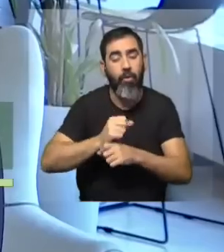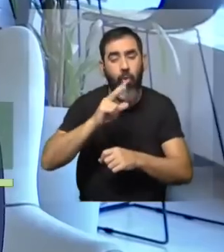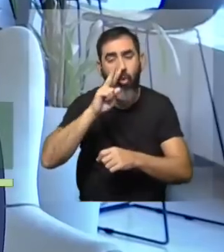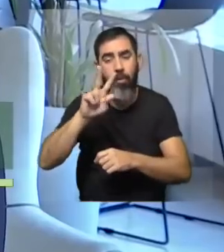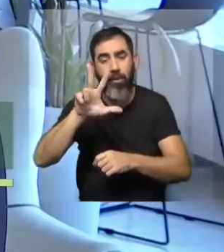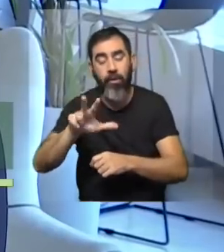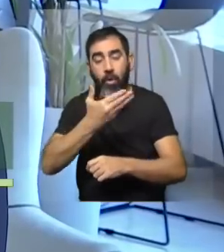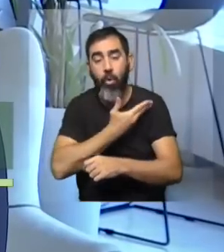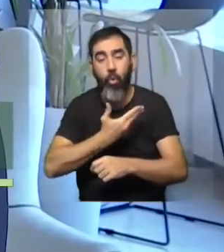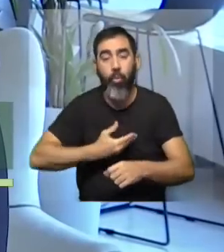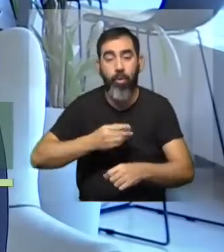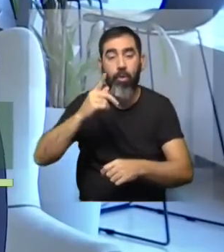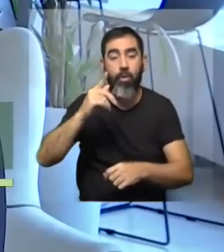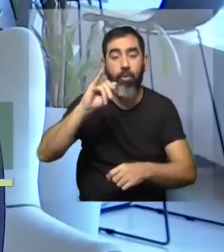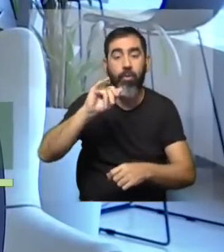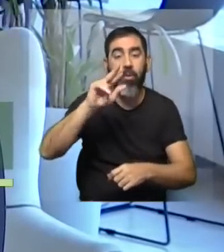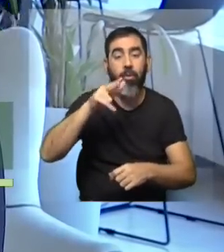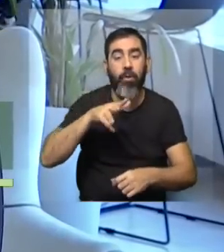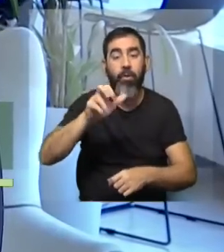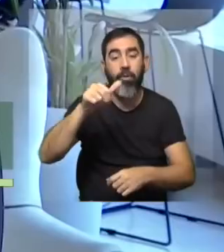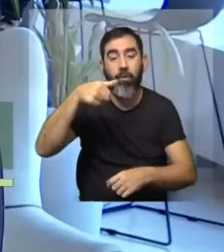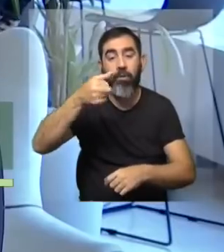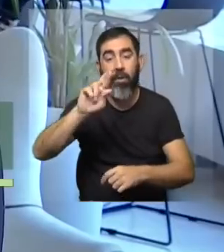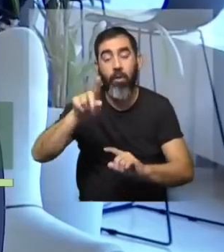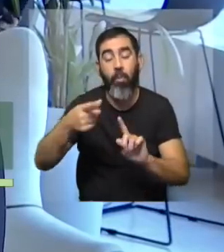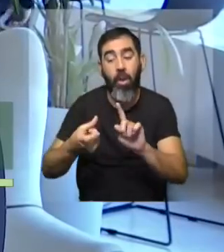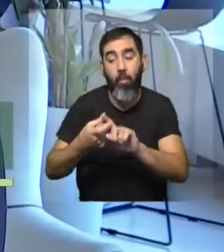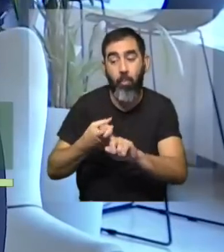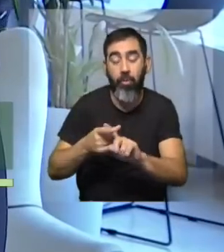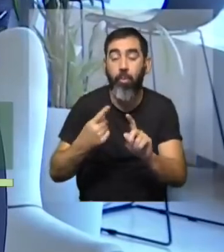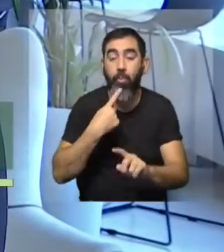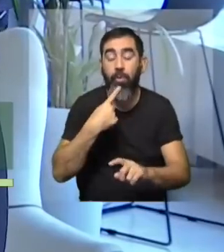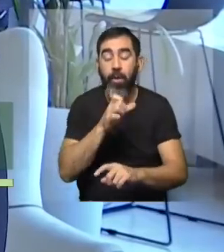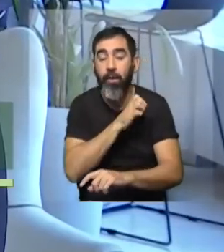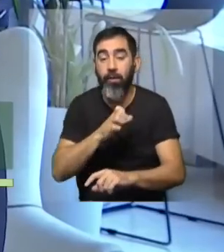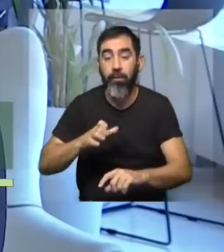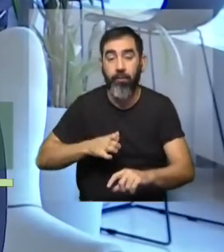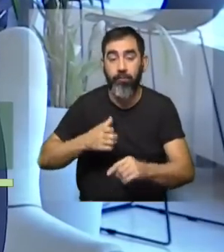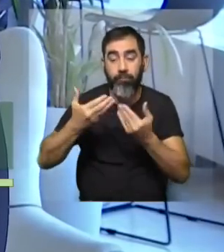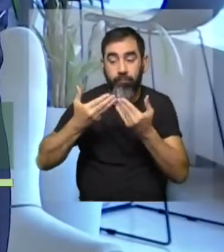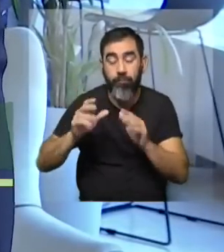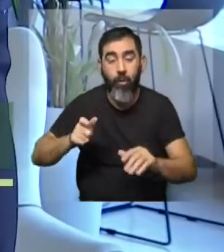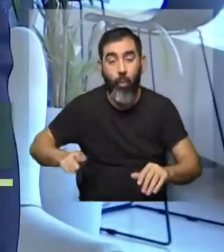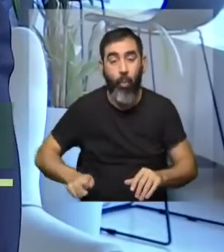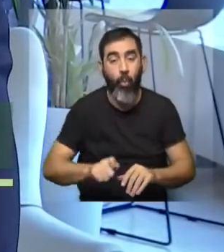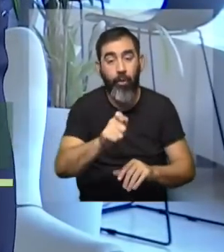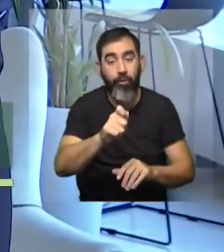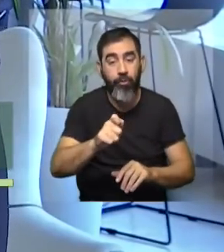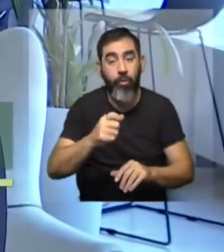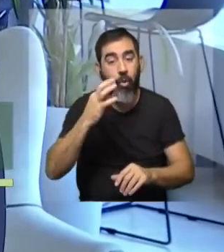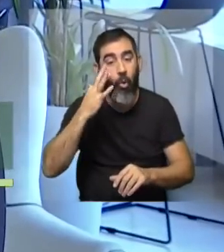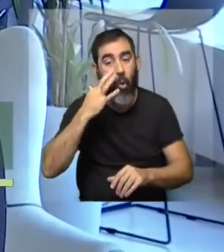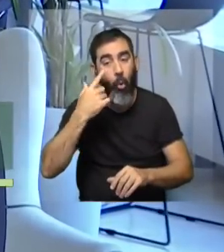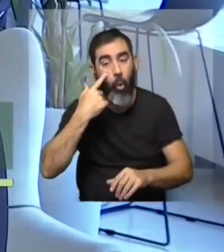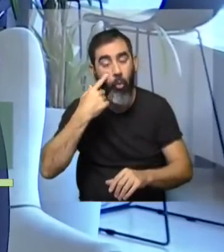con la llegada de gobierno de Néstor kirchner y posteriormente y Cristina Fernández de kirchner se convirtió en una política de estado la reapertura de los juicios y el conocimiento de la verdad